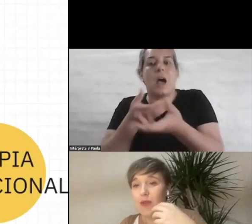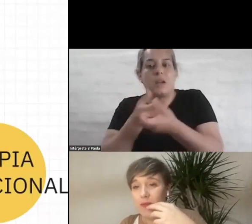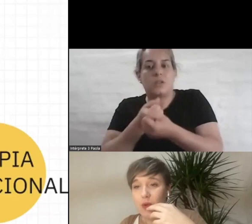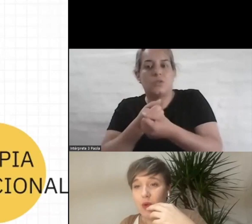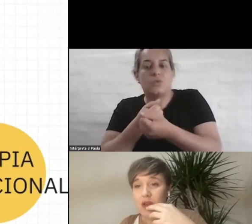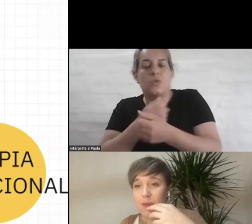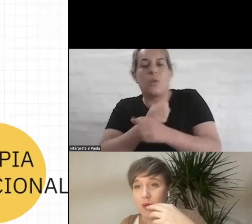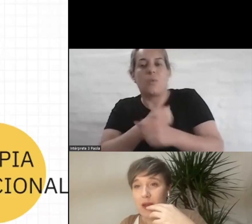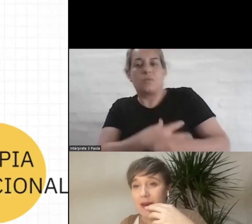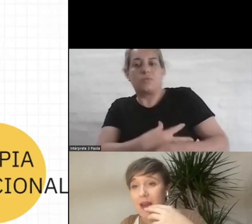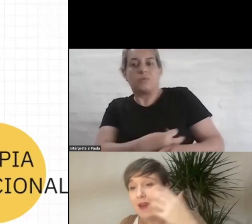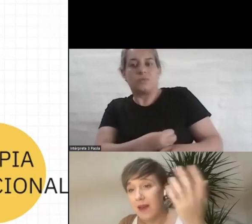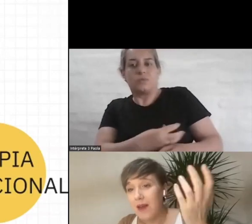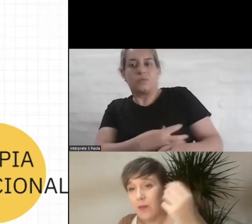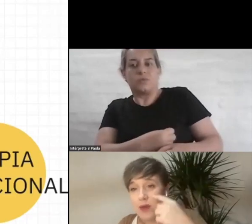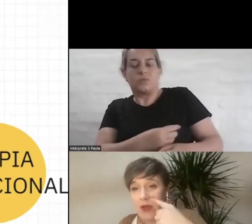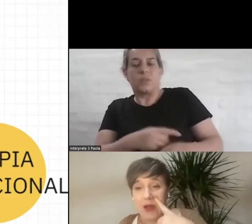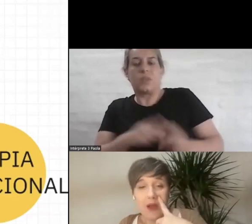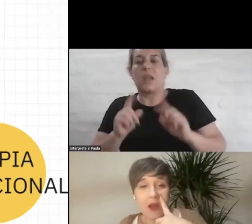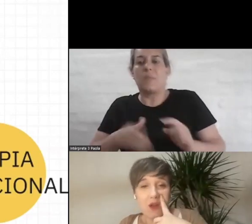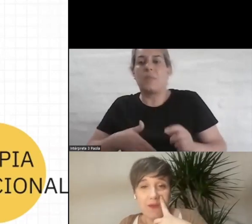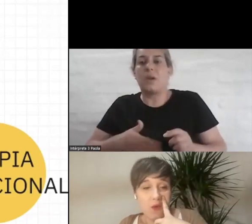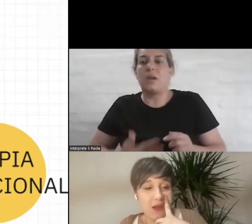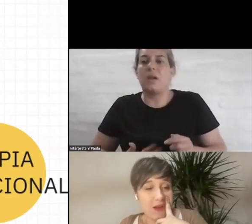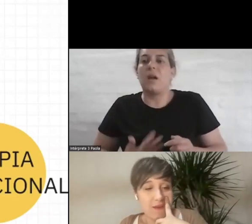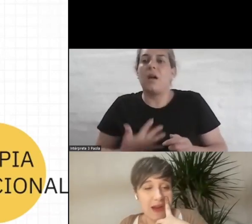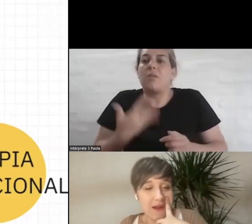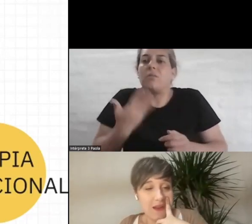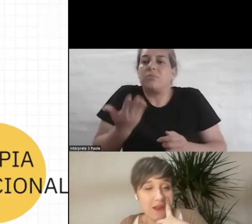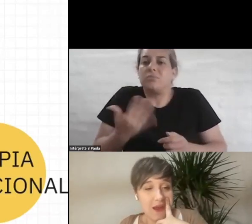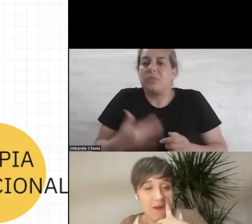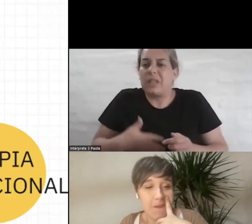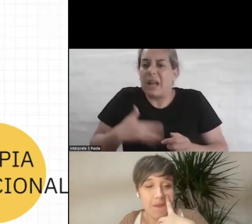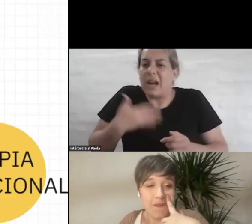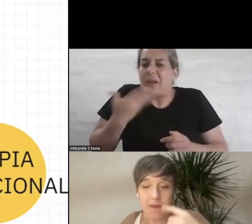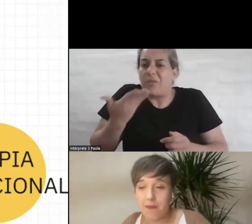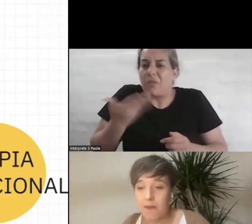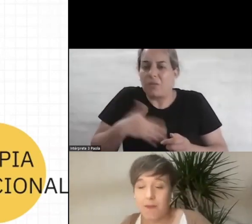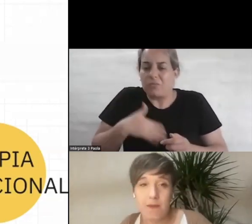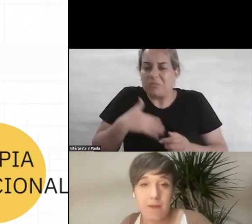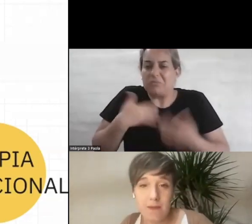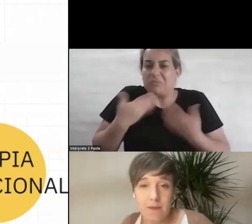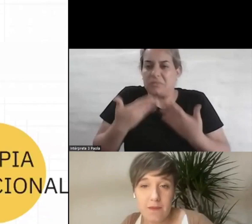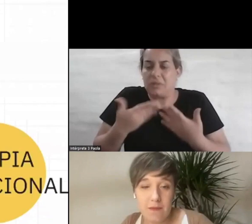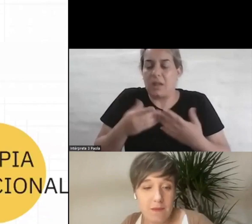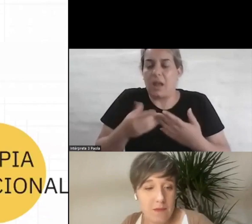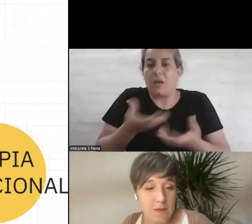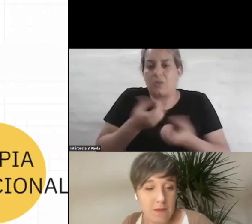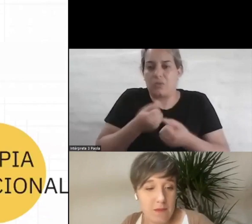digestivo, evitando reflujos y problemas pues, que nos dificultan también la lactancia.